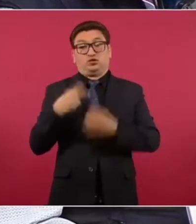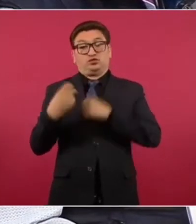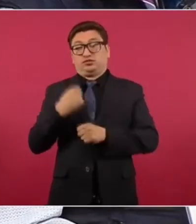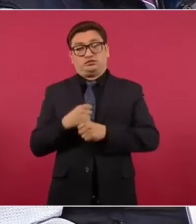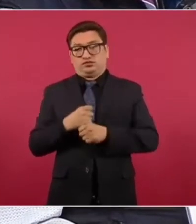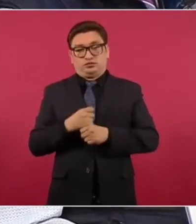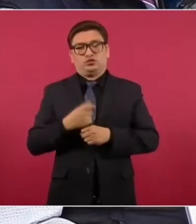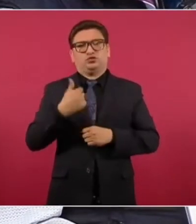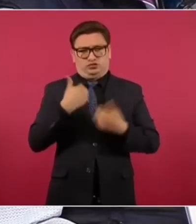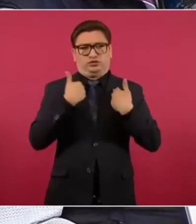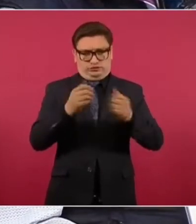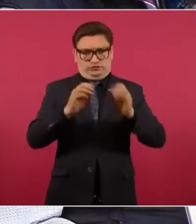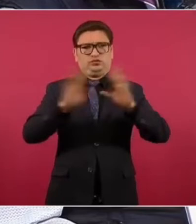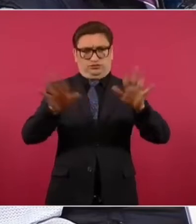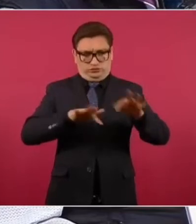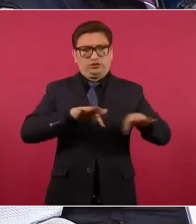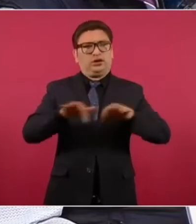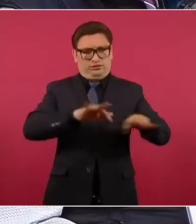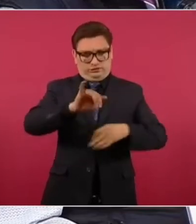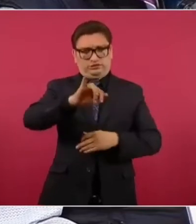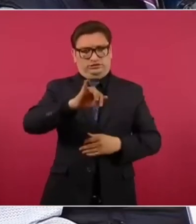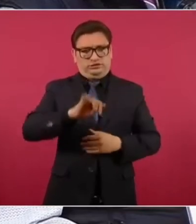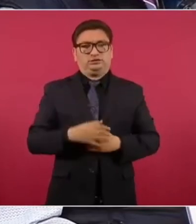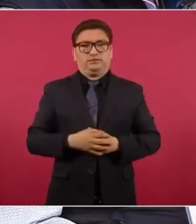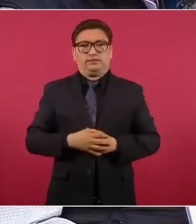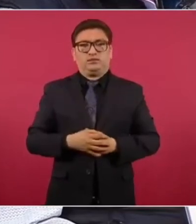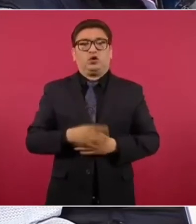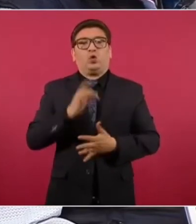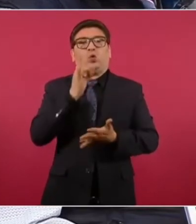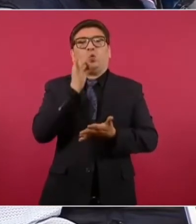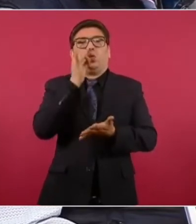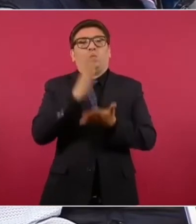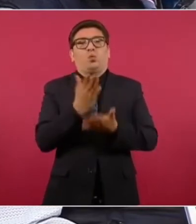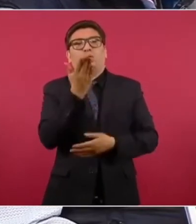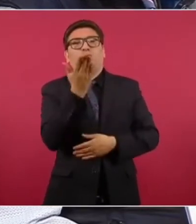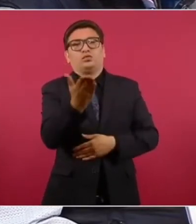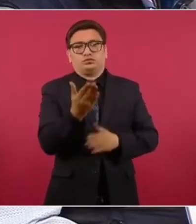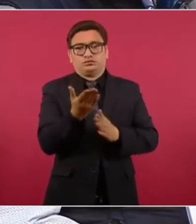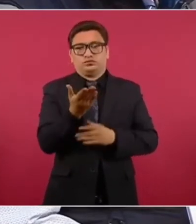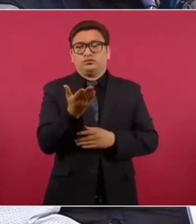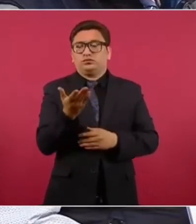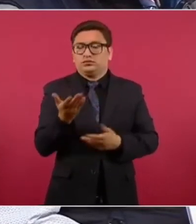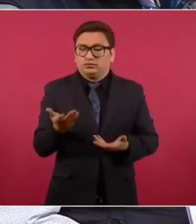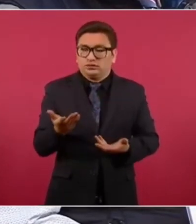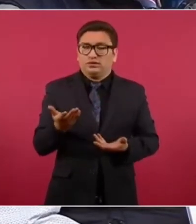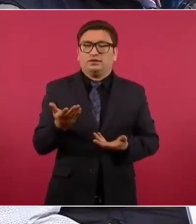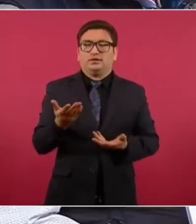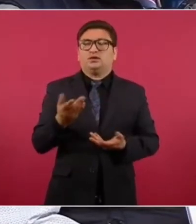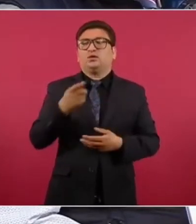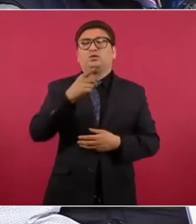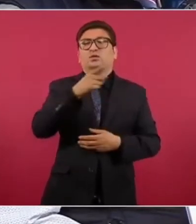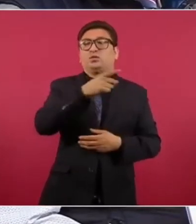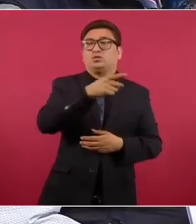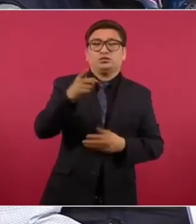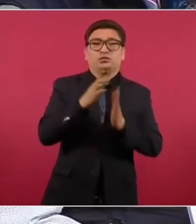eso. Y me queda claro que se está trabajando. Lo único es la solicitud. Usted no